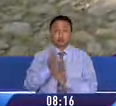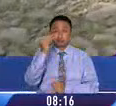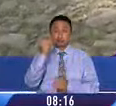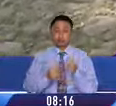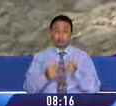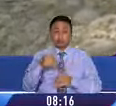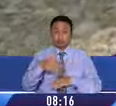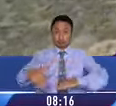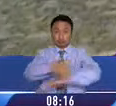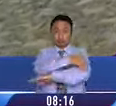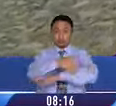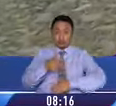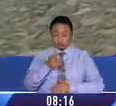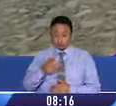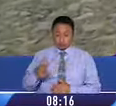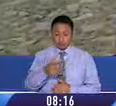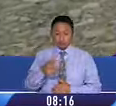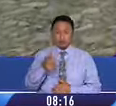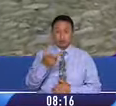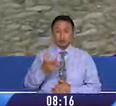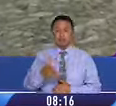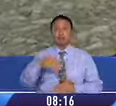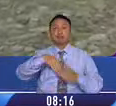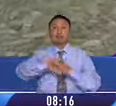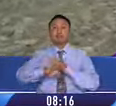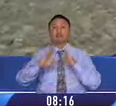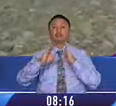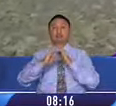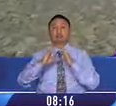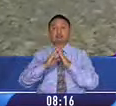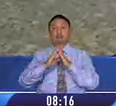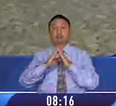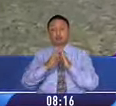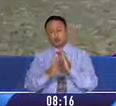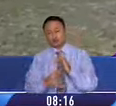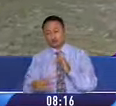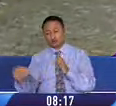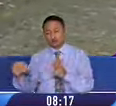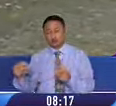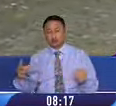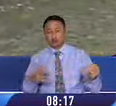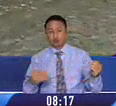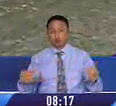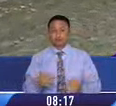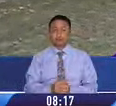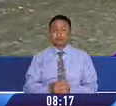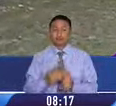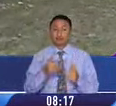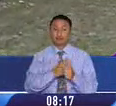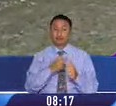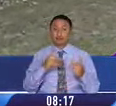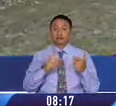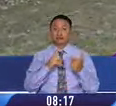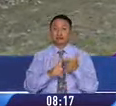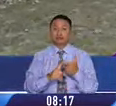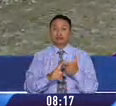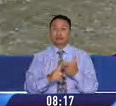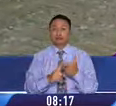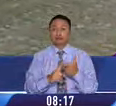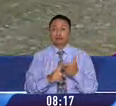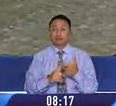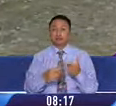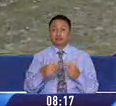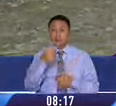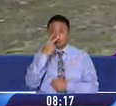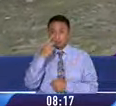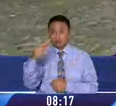la calle, está entrando ya la humedad a las viviendas. Uh-huh. Aparte de eso, podemos ver